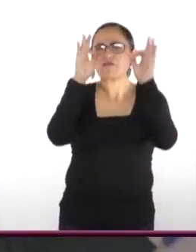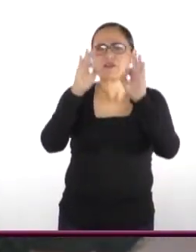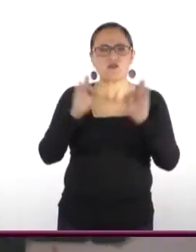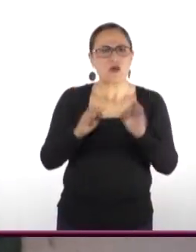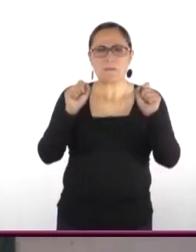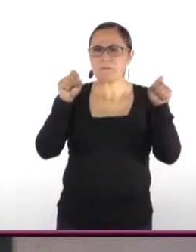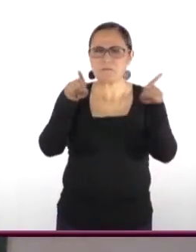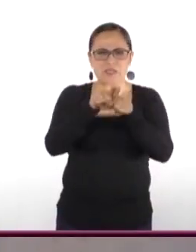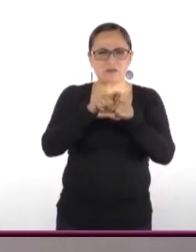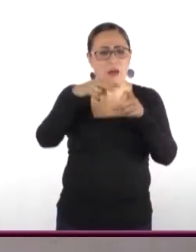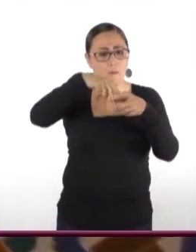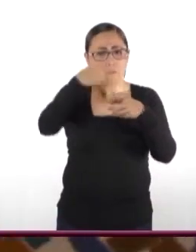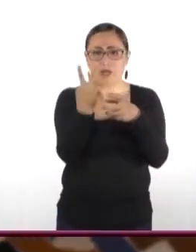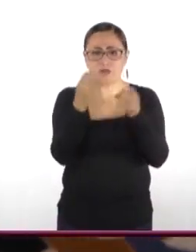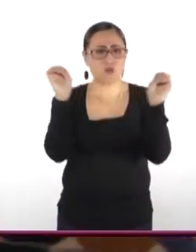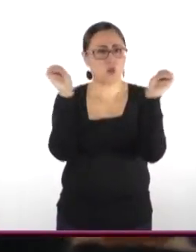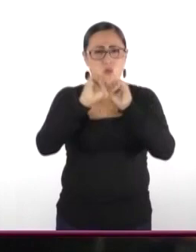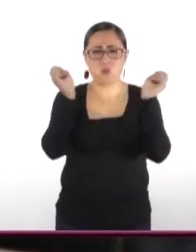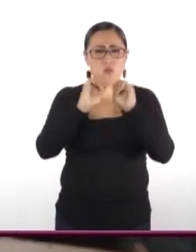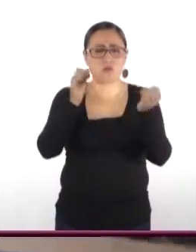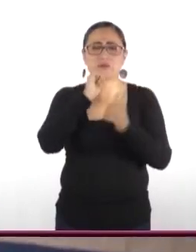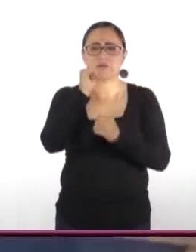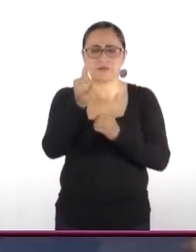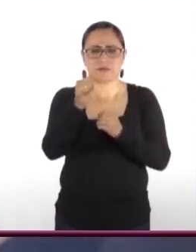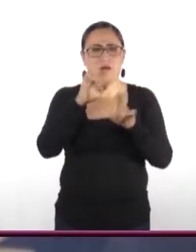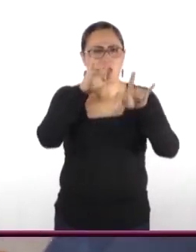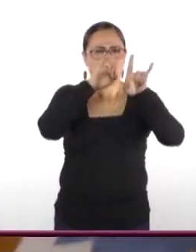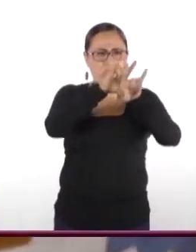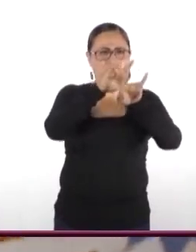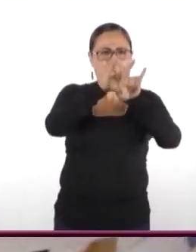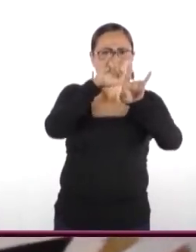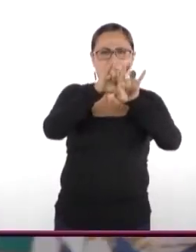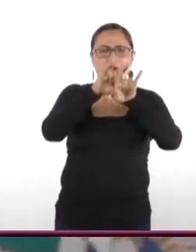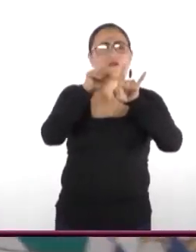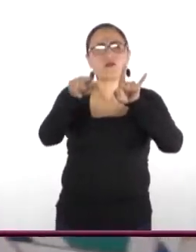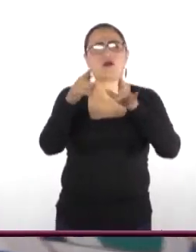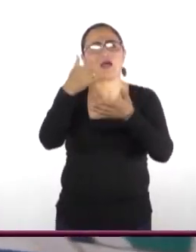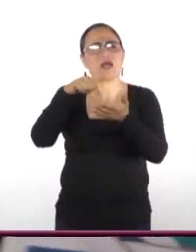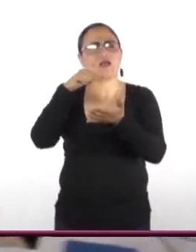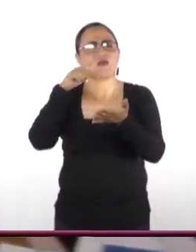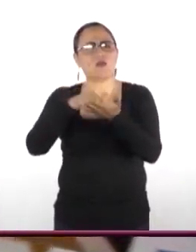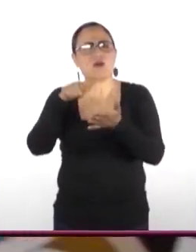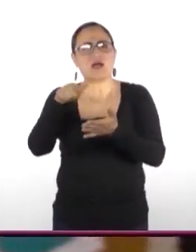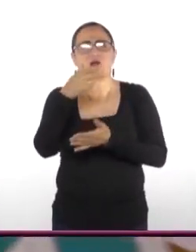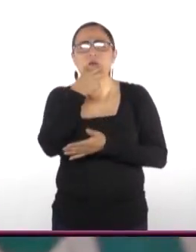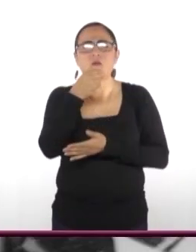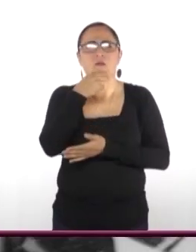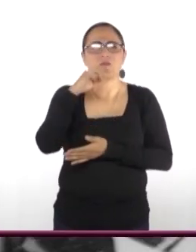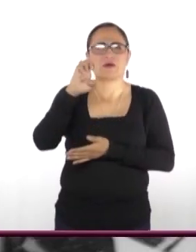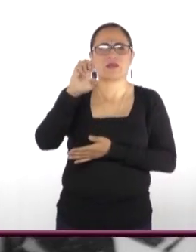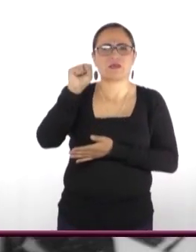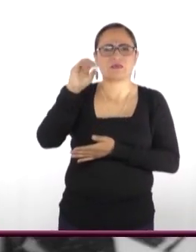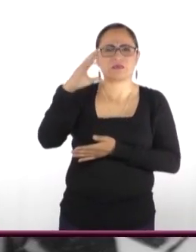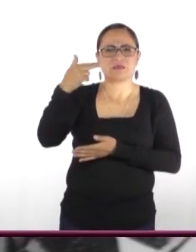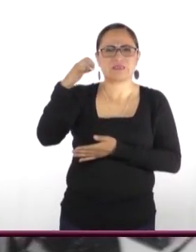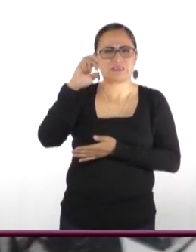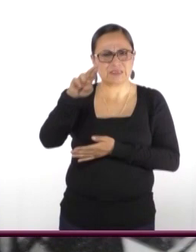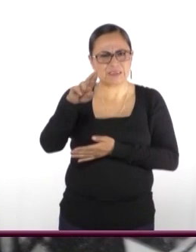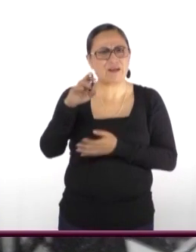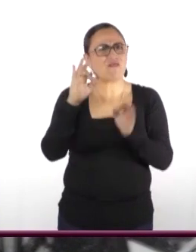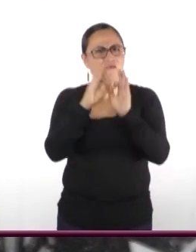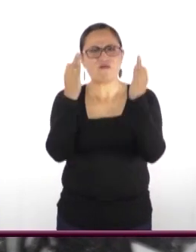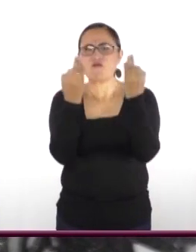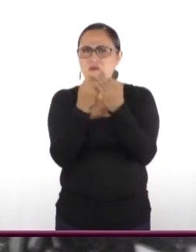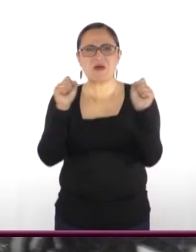repite para cubrir un plano sin que queden huecos o se superpongan las figuras. Estando en Alhambra, Escher